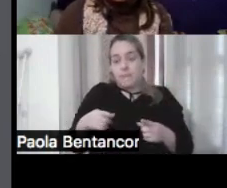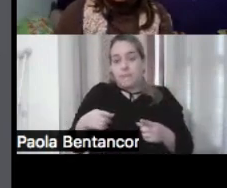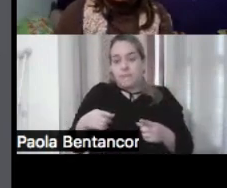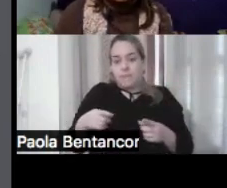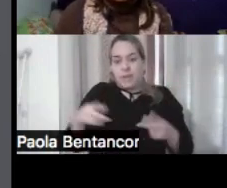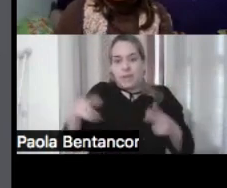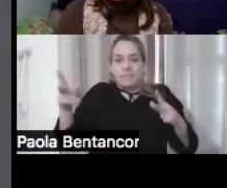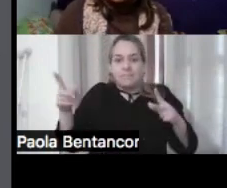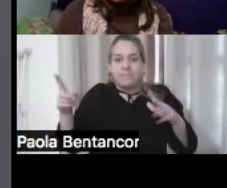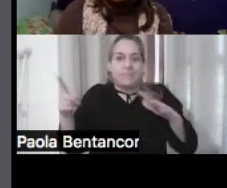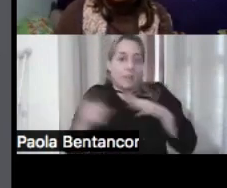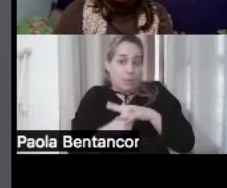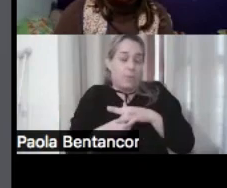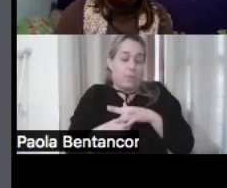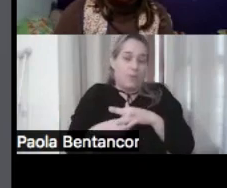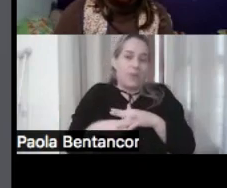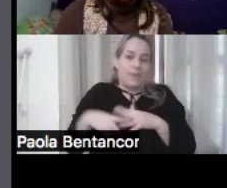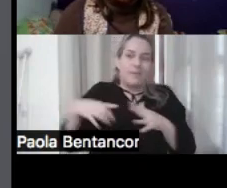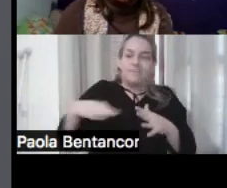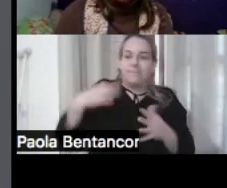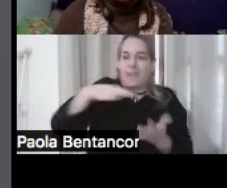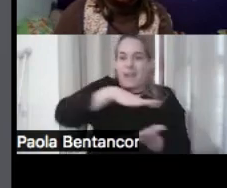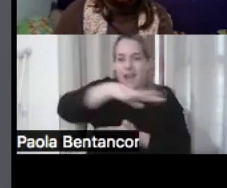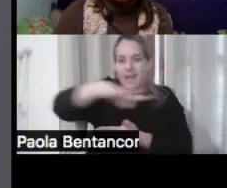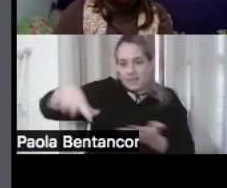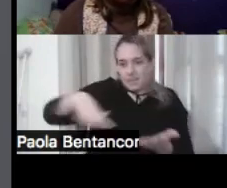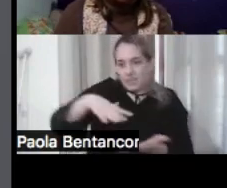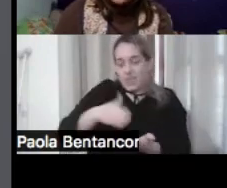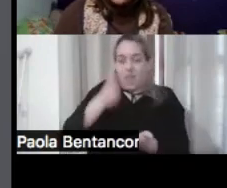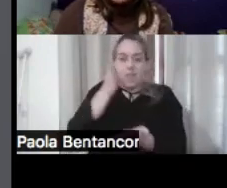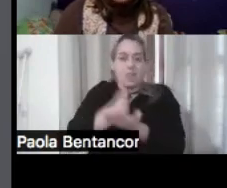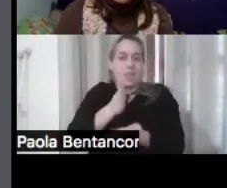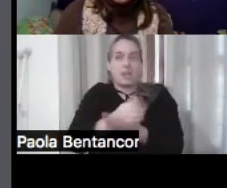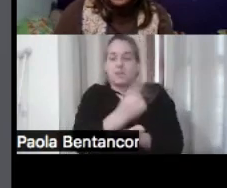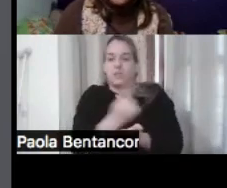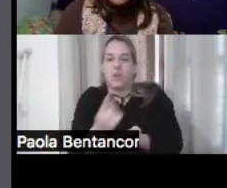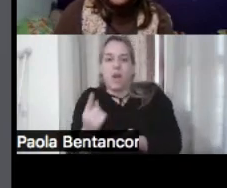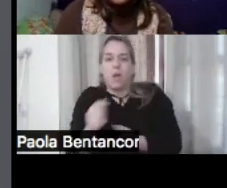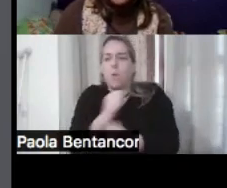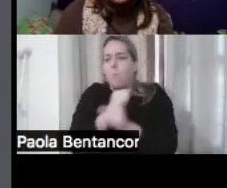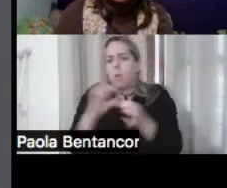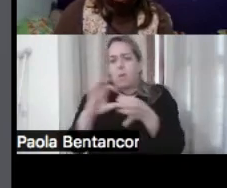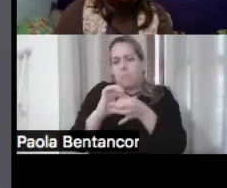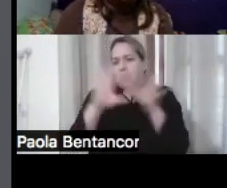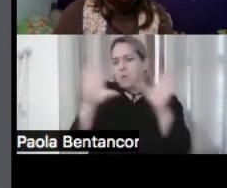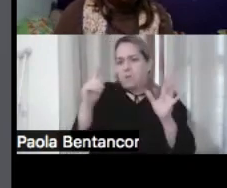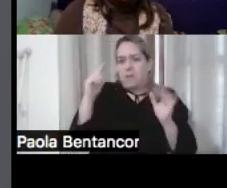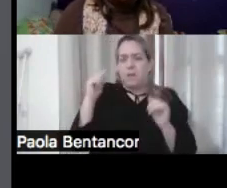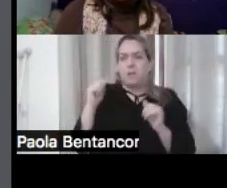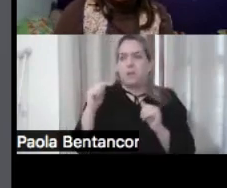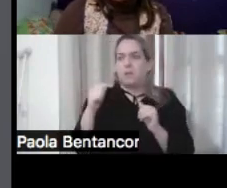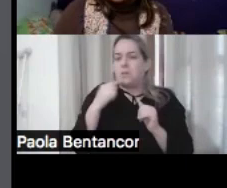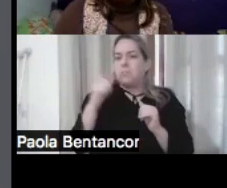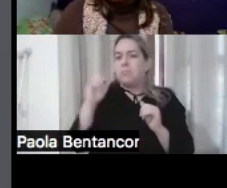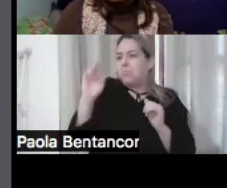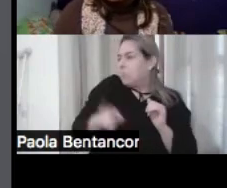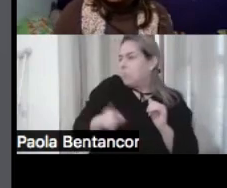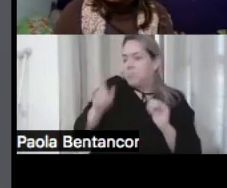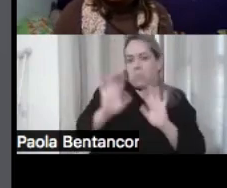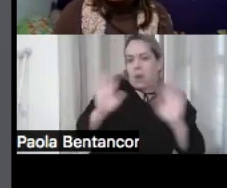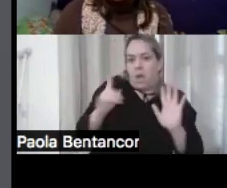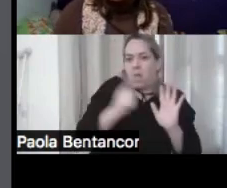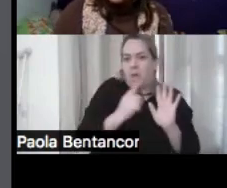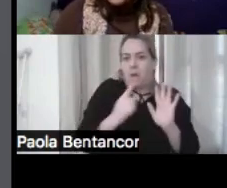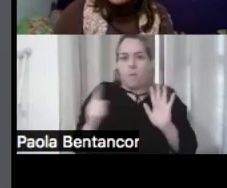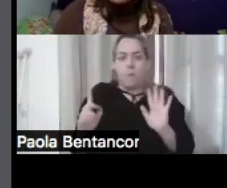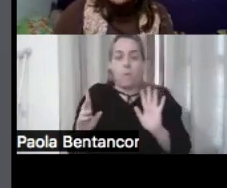sociedad. Para el ejercicio de sus plenos derechos y que las personas puedan ejercer su autonomía, tomar sus propias decisiones. El campo